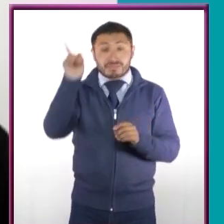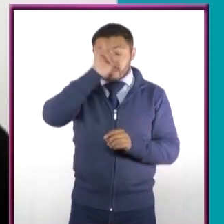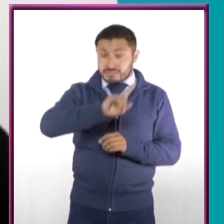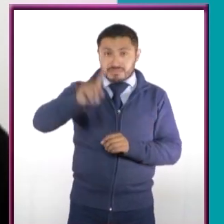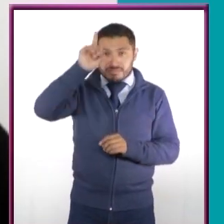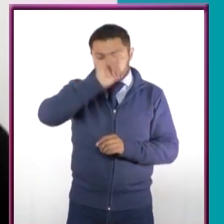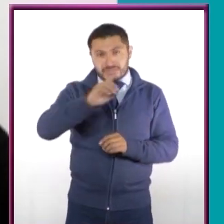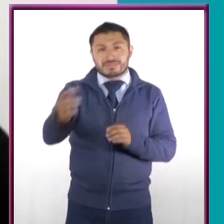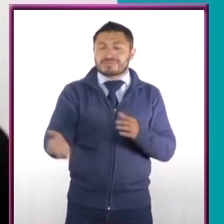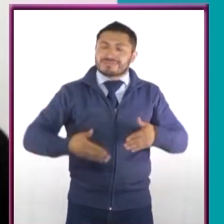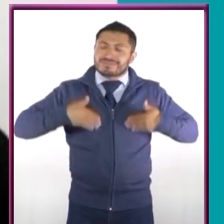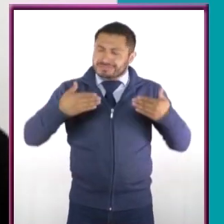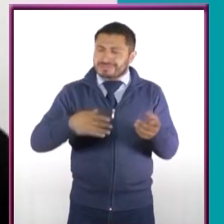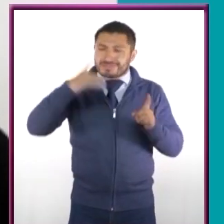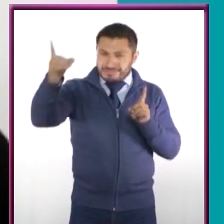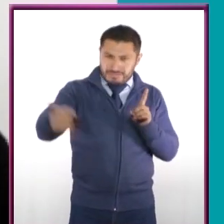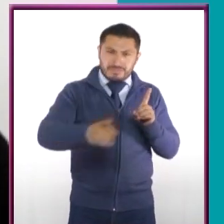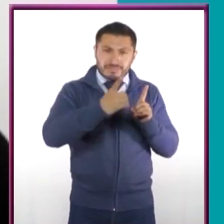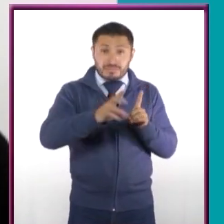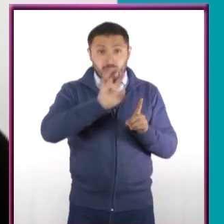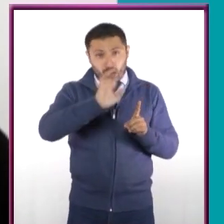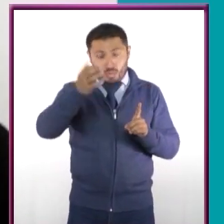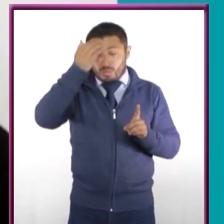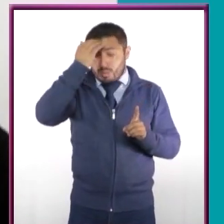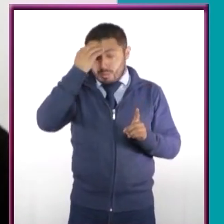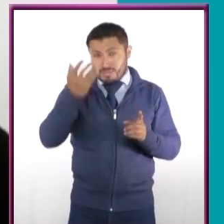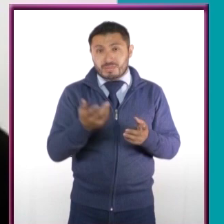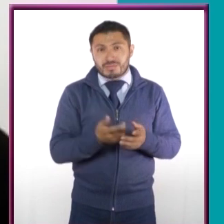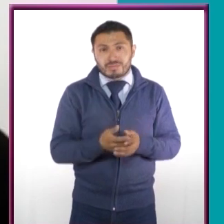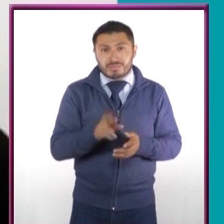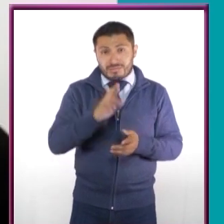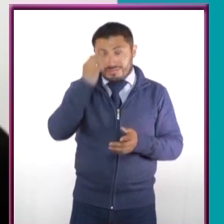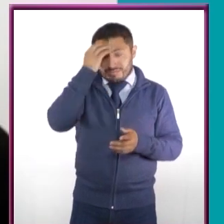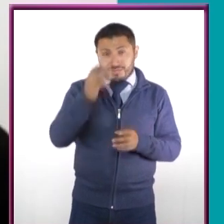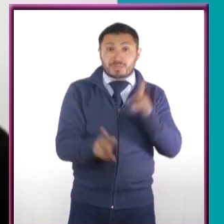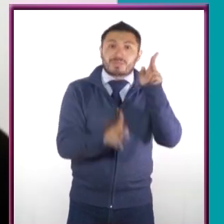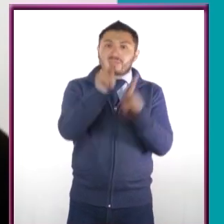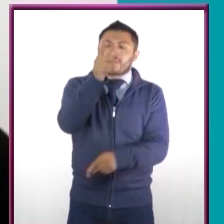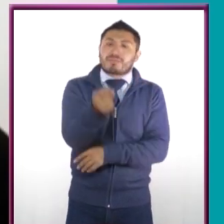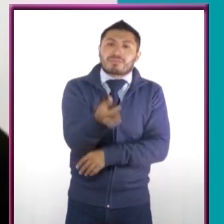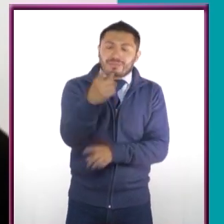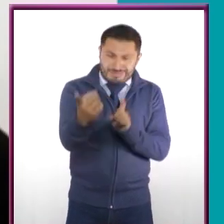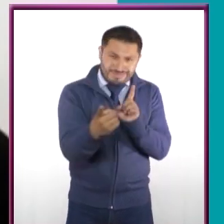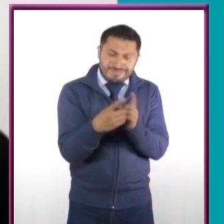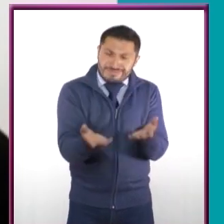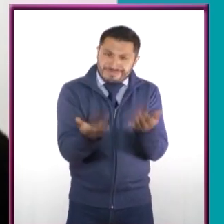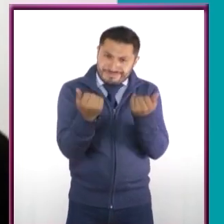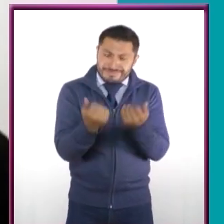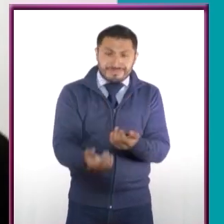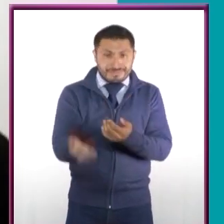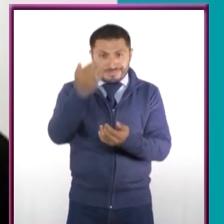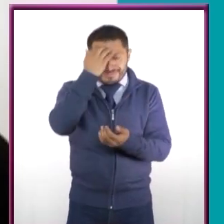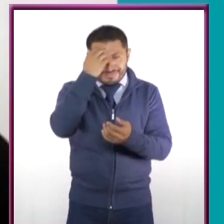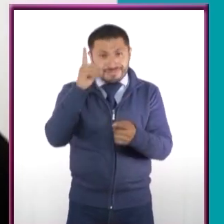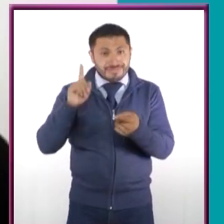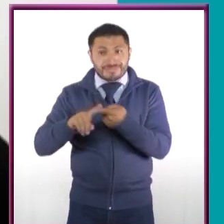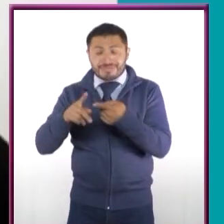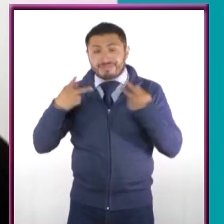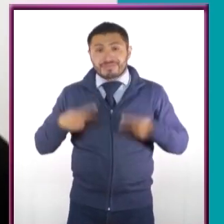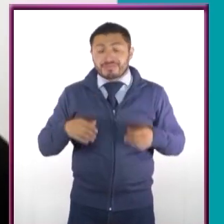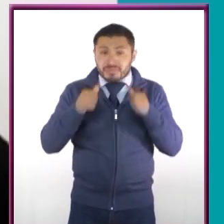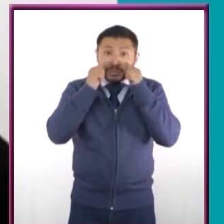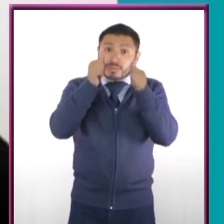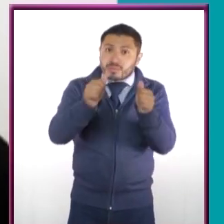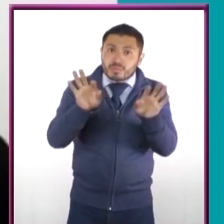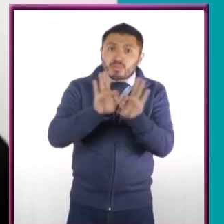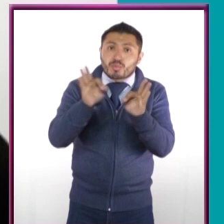la recomendación es que se acerquen a conocer el servicio, que puedan platicar un poquito con nosotros, que conozcan quiénes los atienden, de qué forma